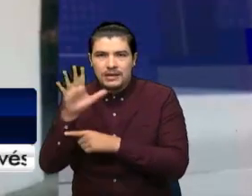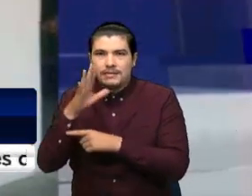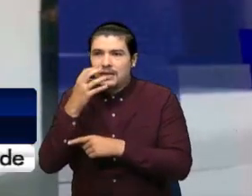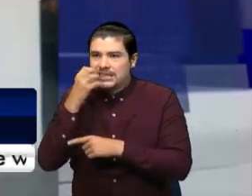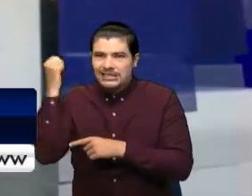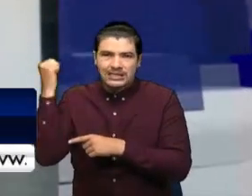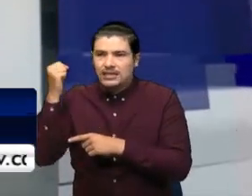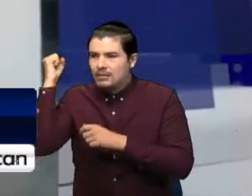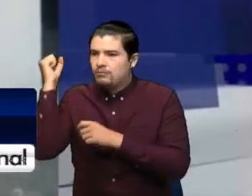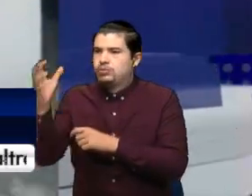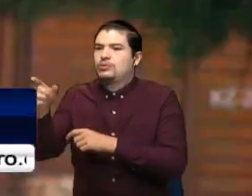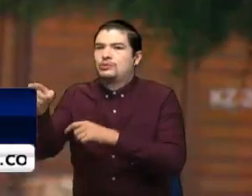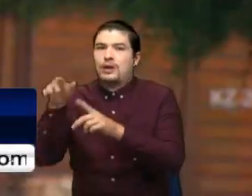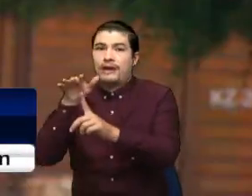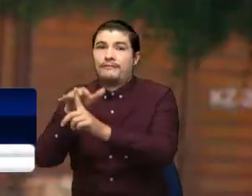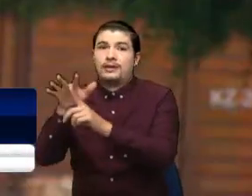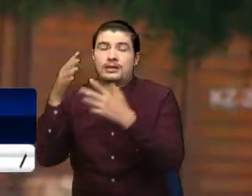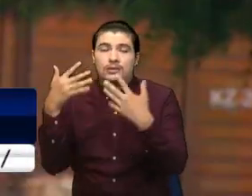lesionados levemente.